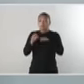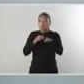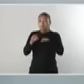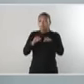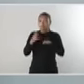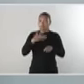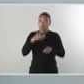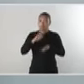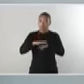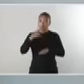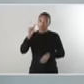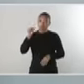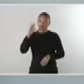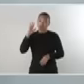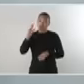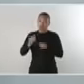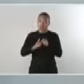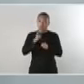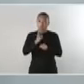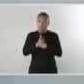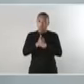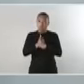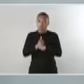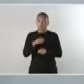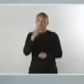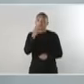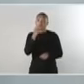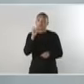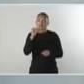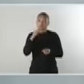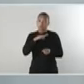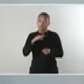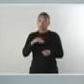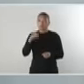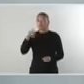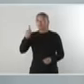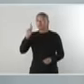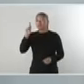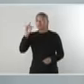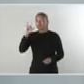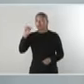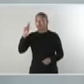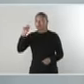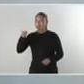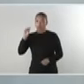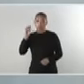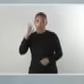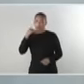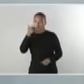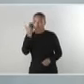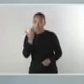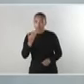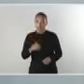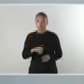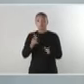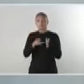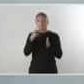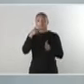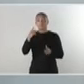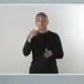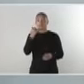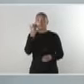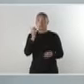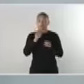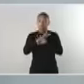que tengan más de 45 años y el pri Y el pan se opusieron En otras palabras lo que está claro es que el pri Y el